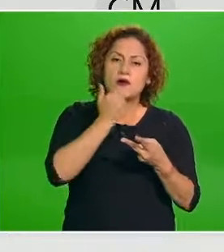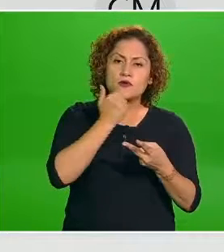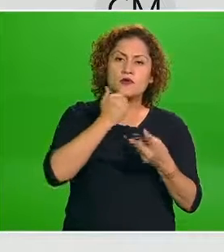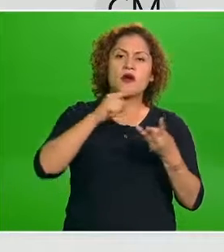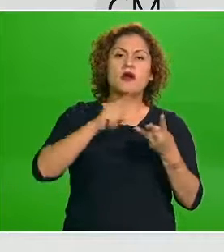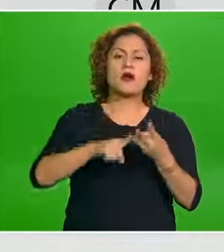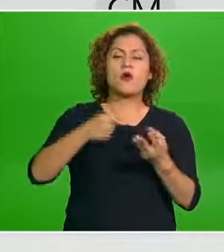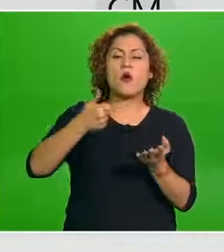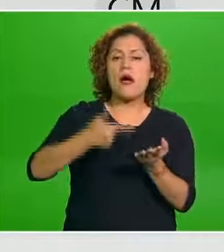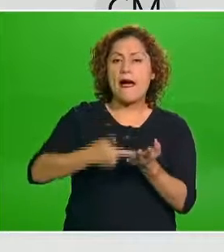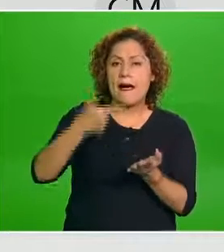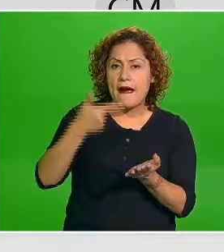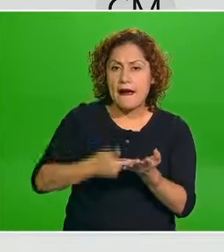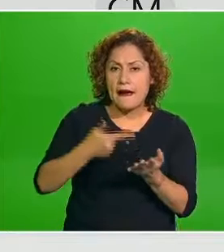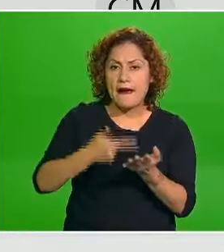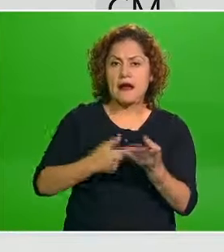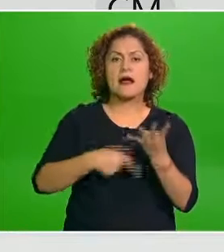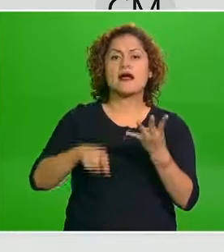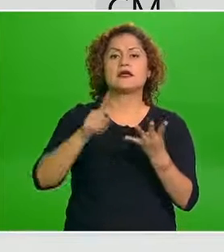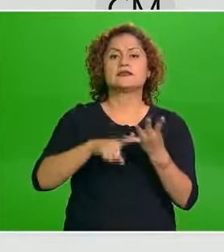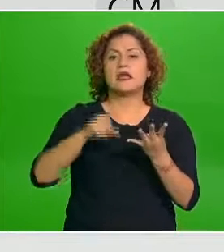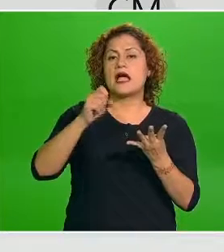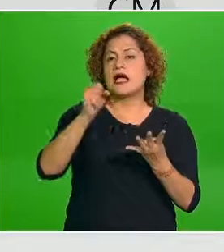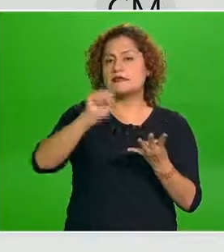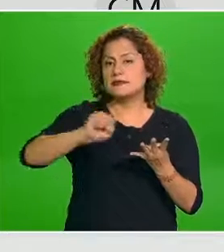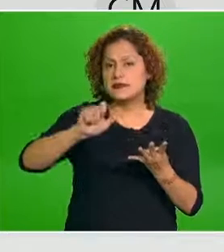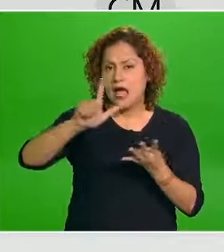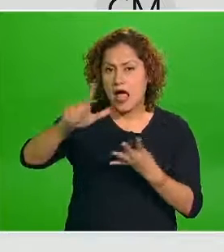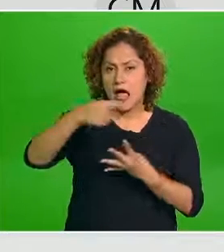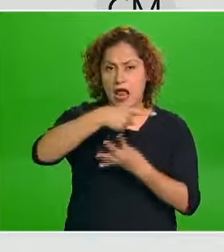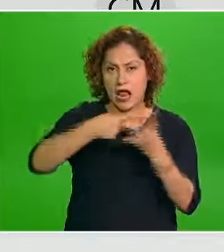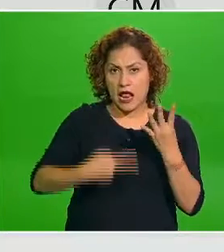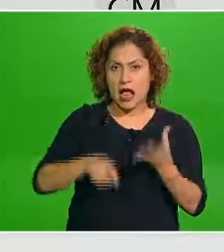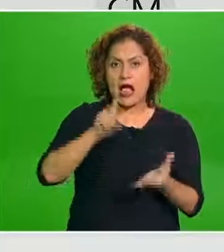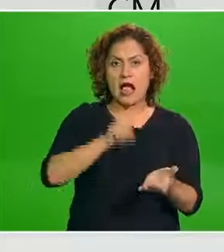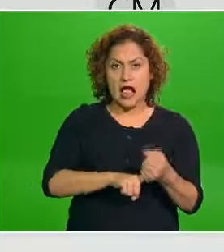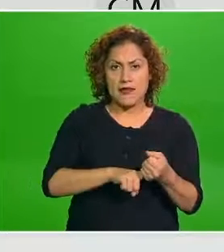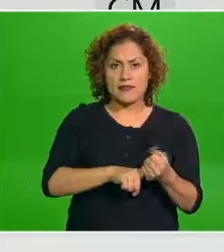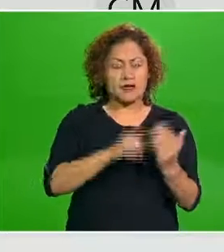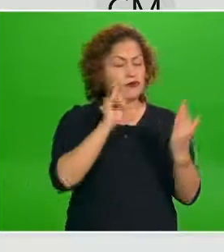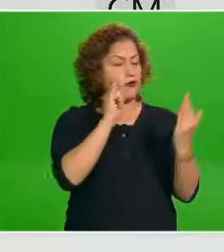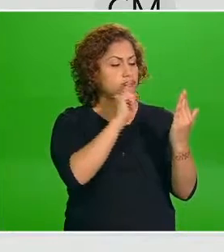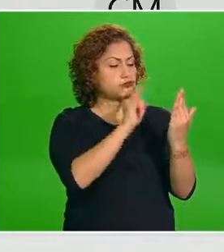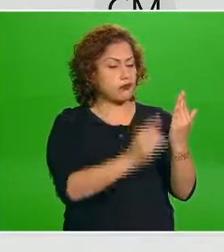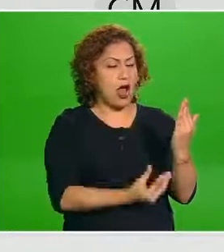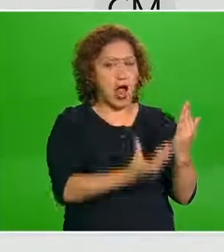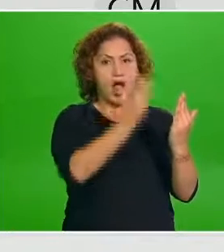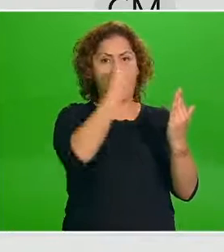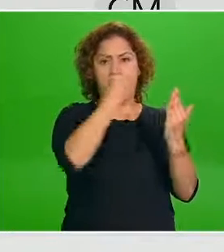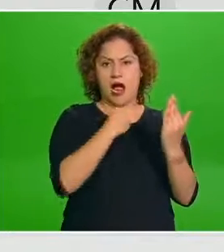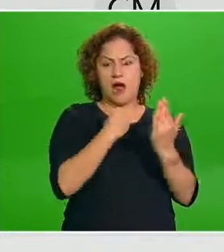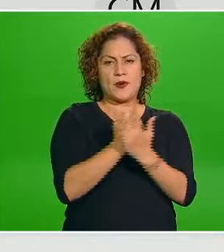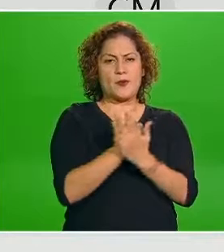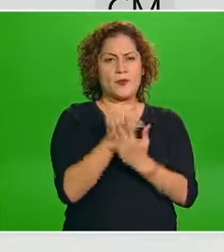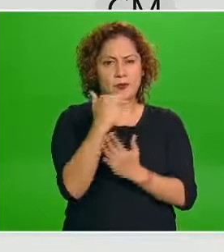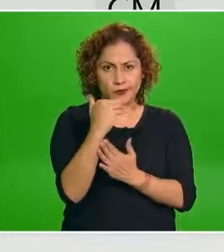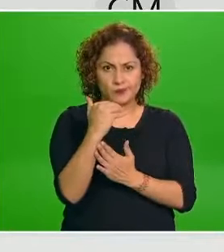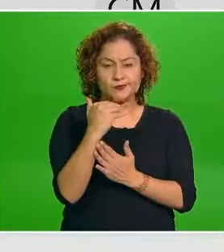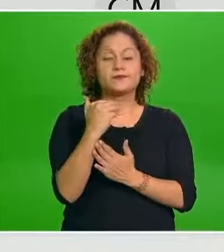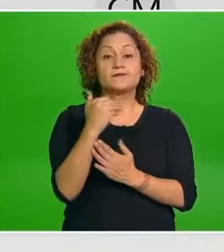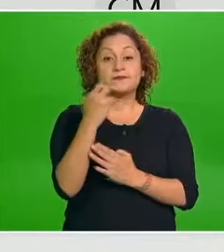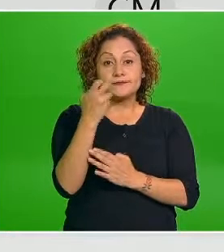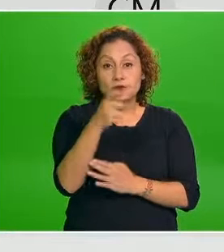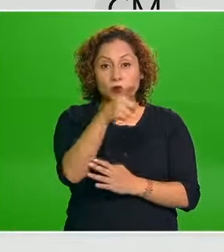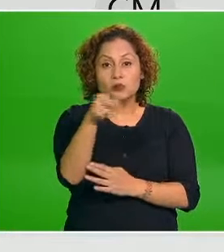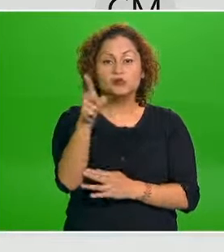sodio rebasa los niveles adecuados para mantener la salud de las personas. Identificar estos sellos